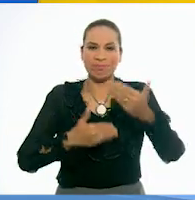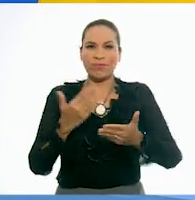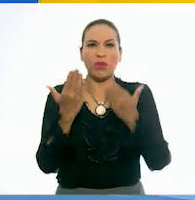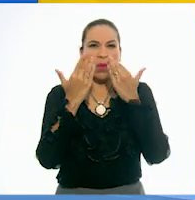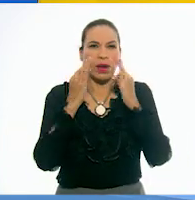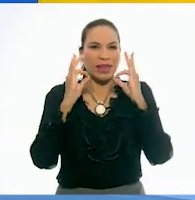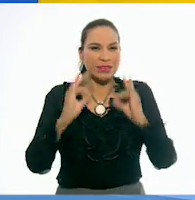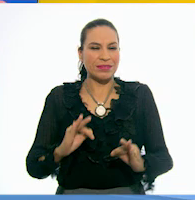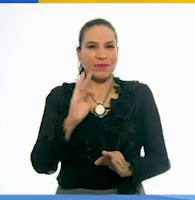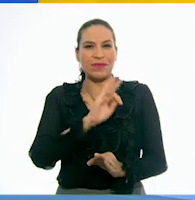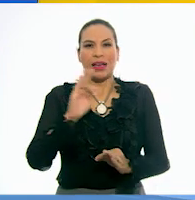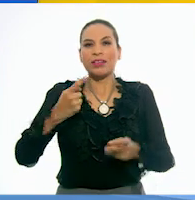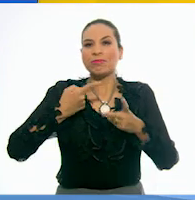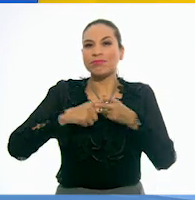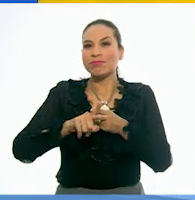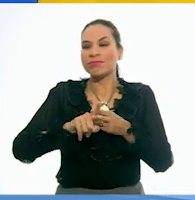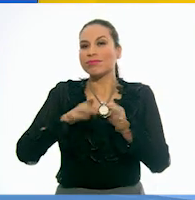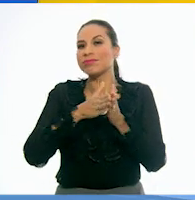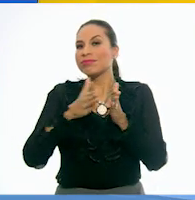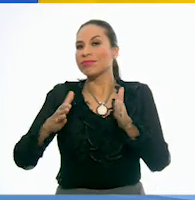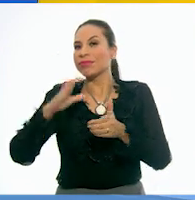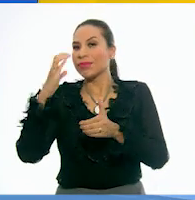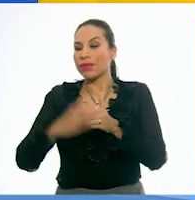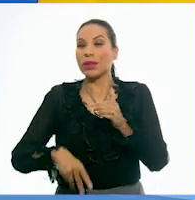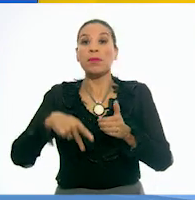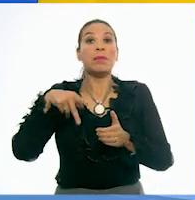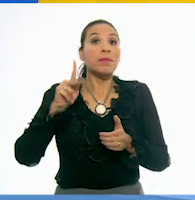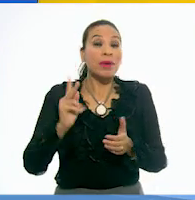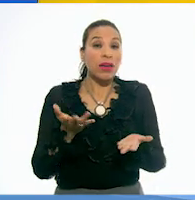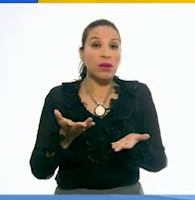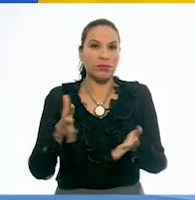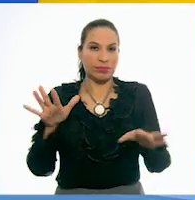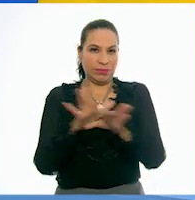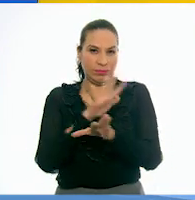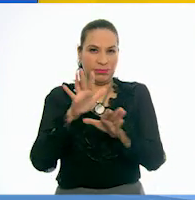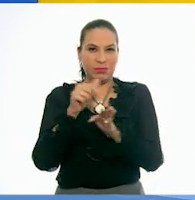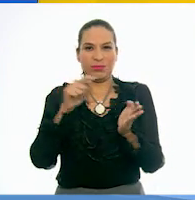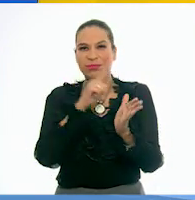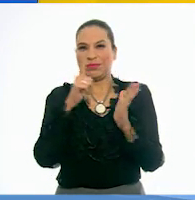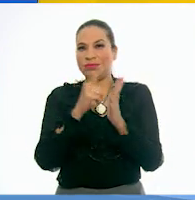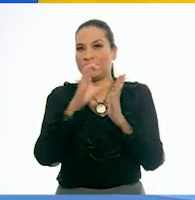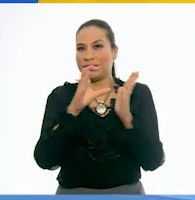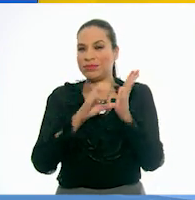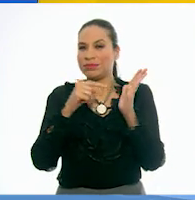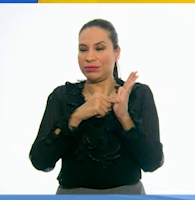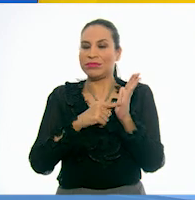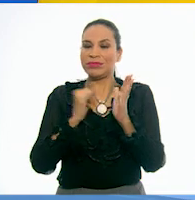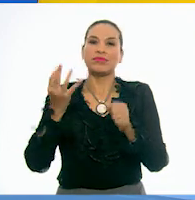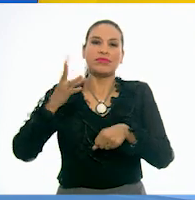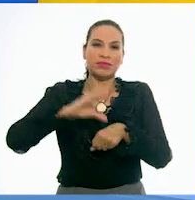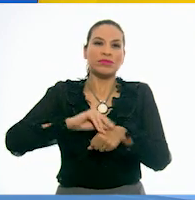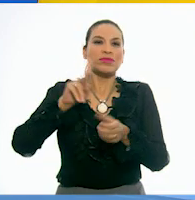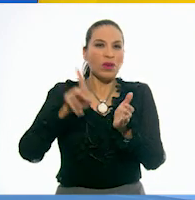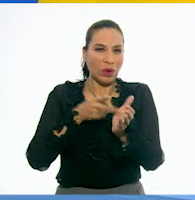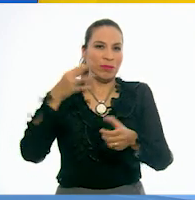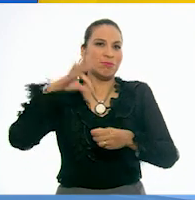una fecha exacta de inicio y de término. Sin embargo, la reforma constitucional sí permitió la reelección de Díaz.